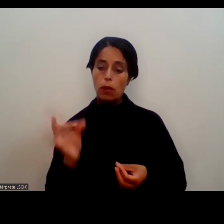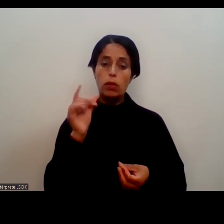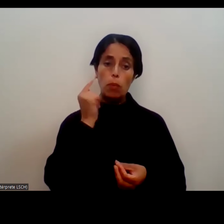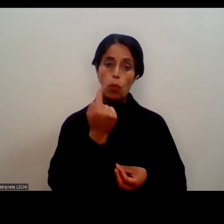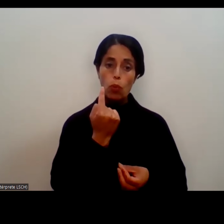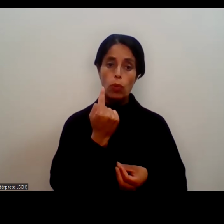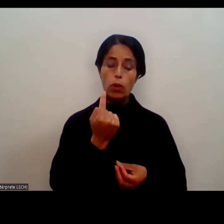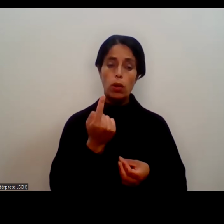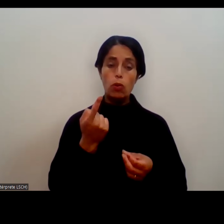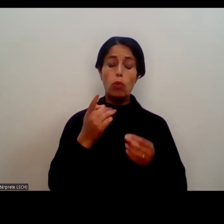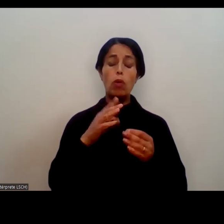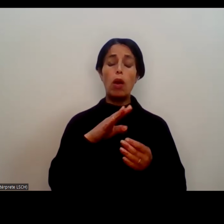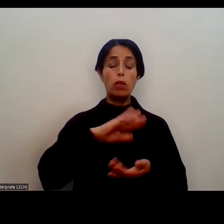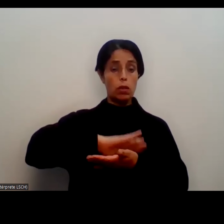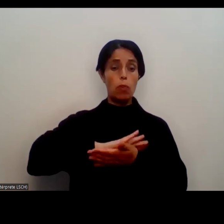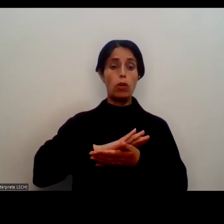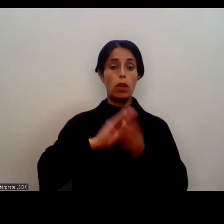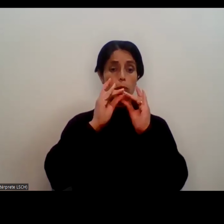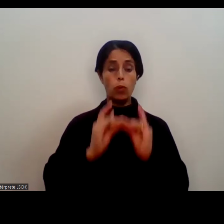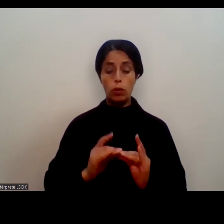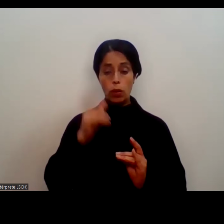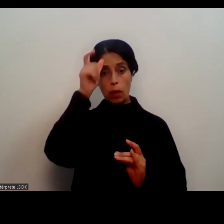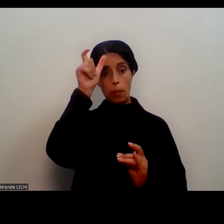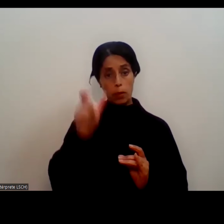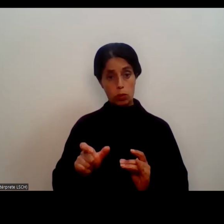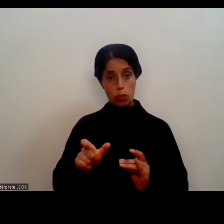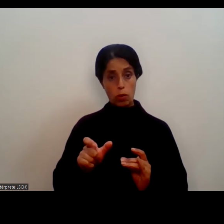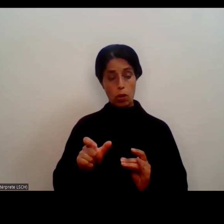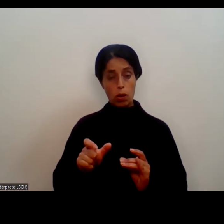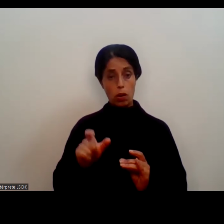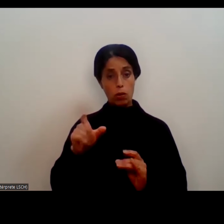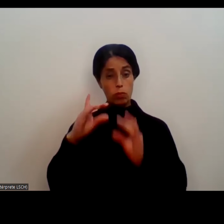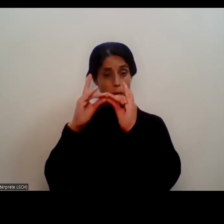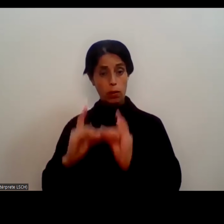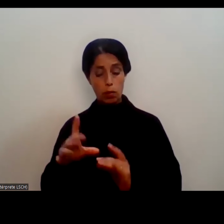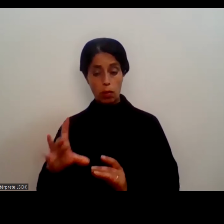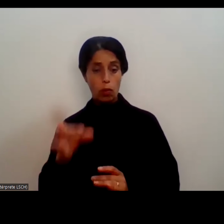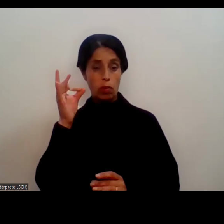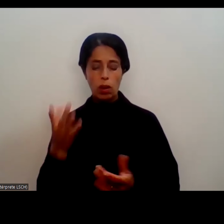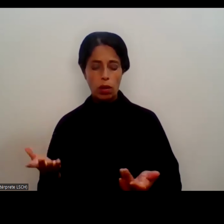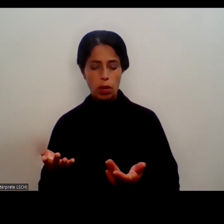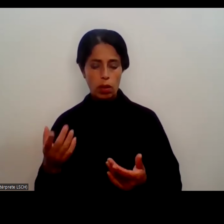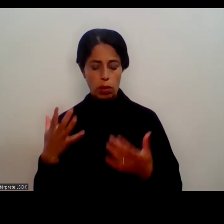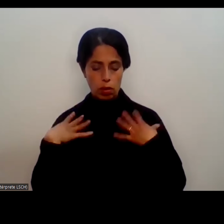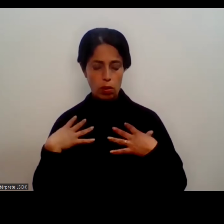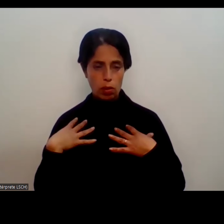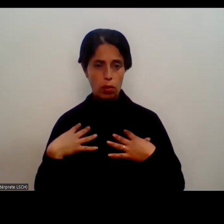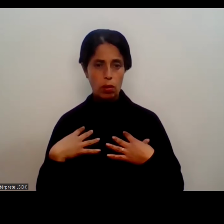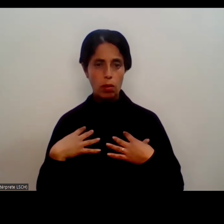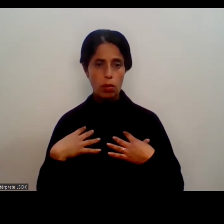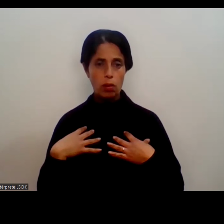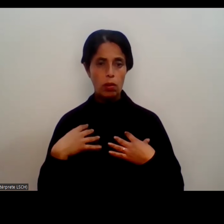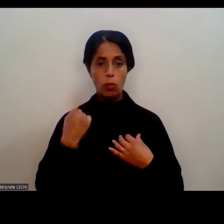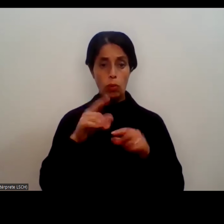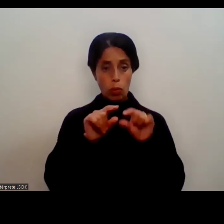en un ajuar a un individuo de un cementerio que tenía eh, uno